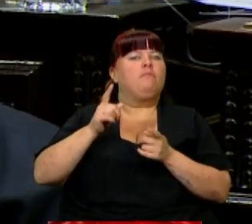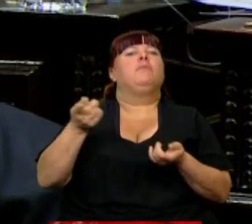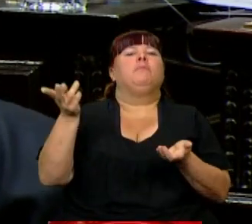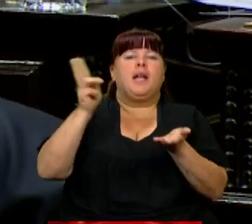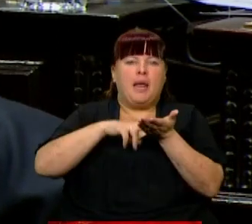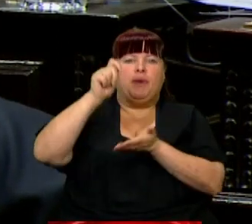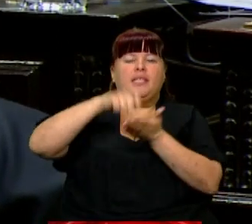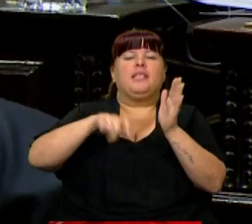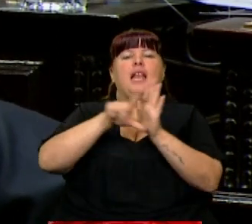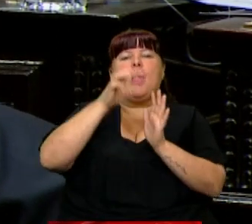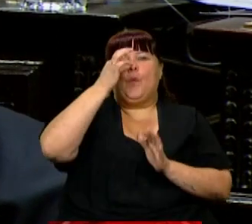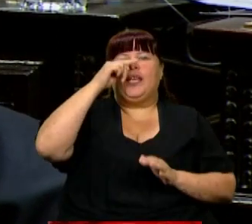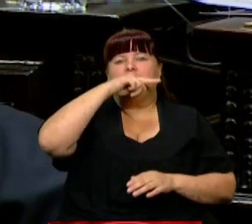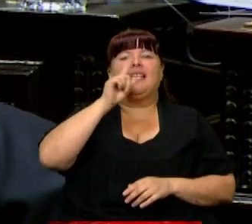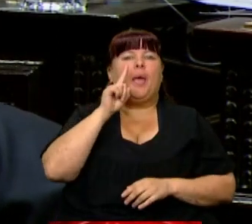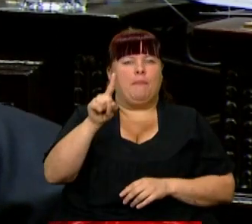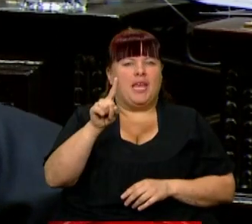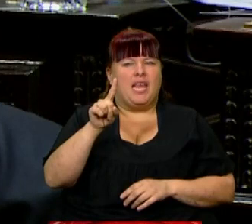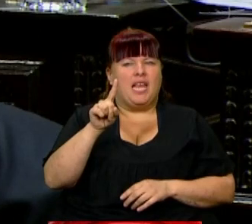fue ratificada por la ley